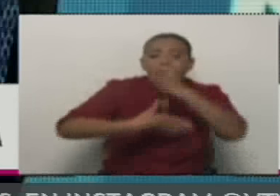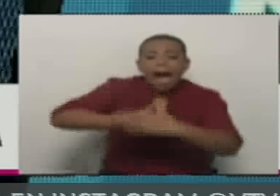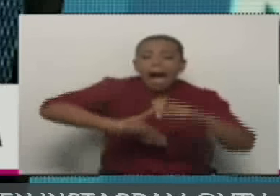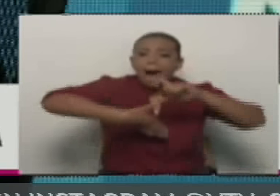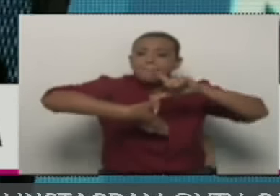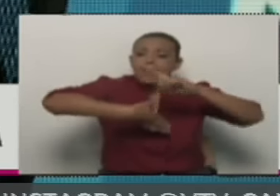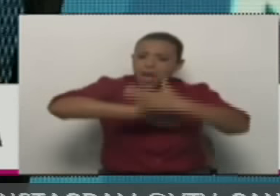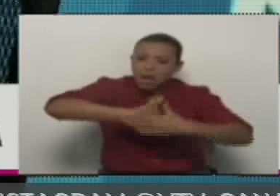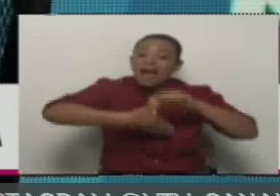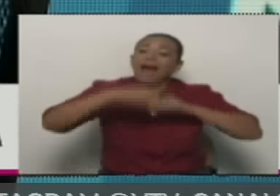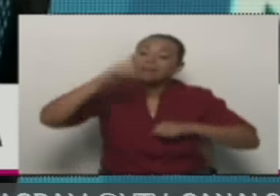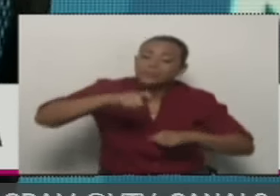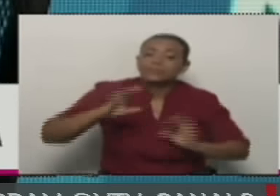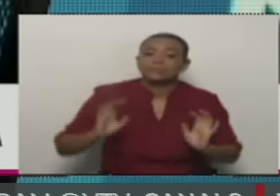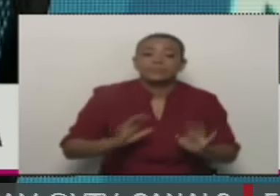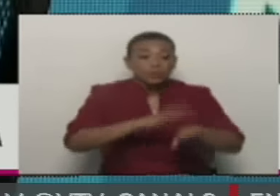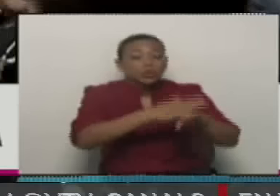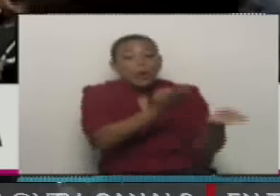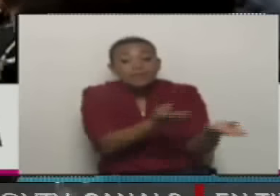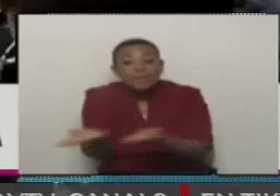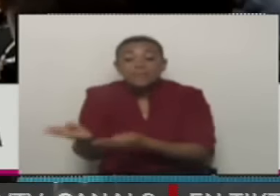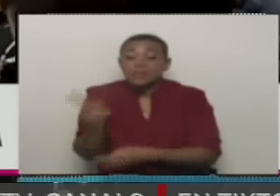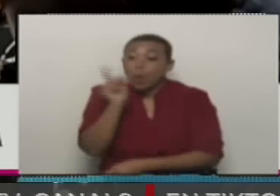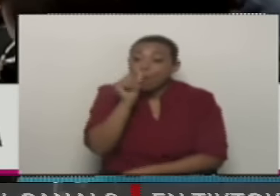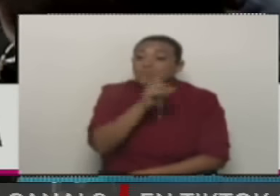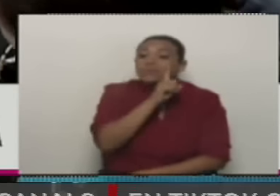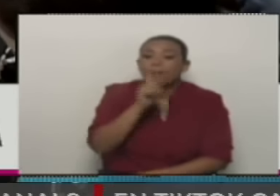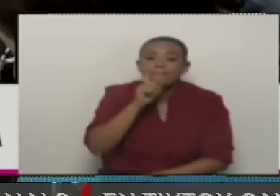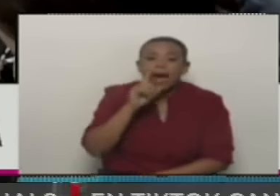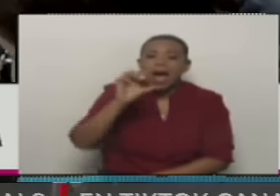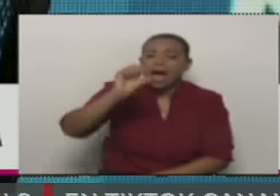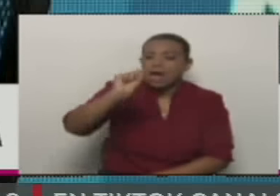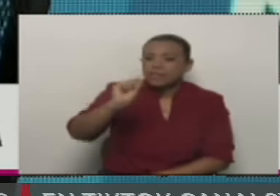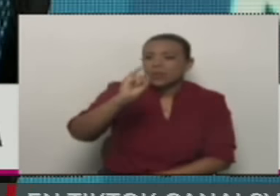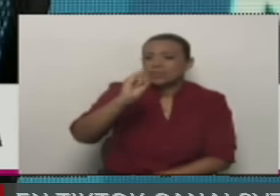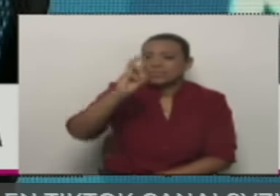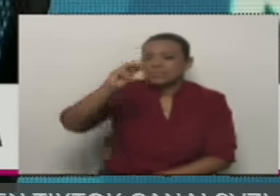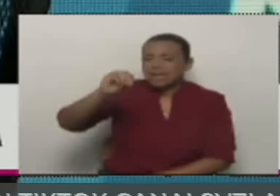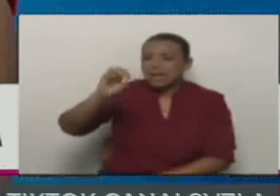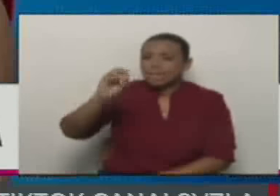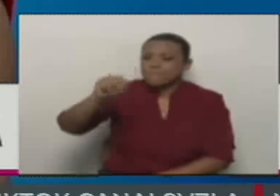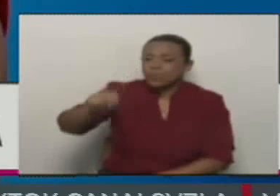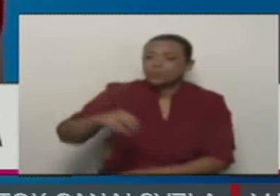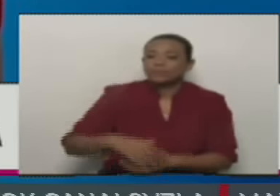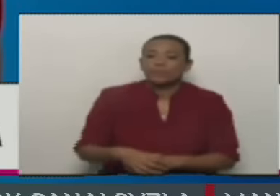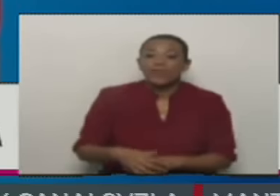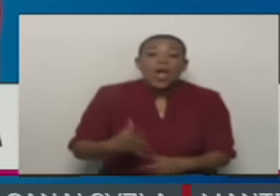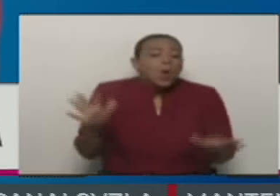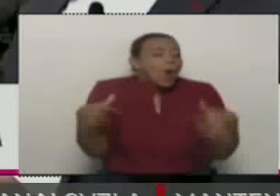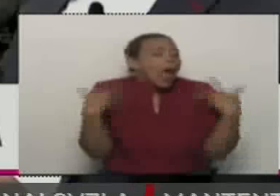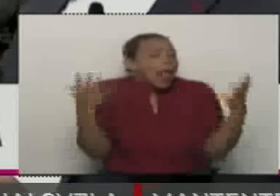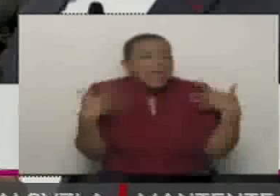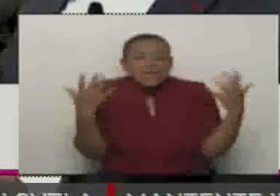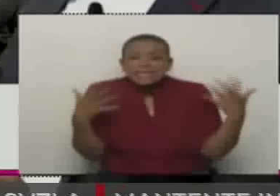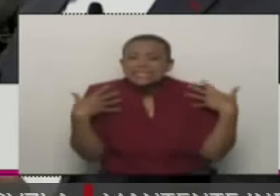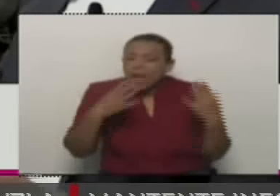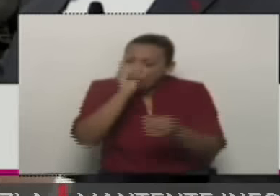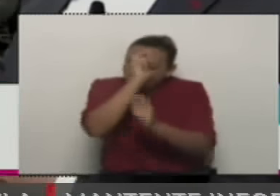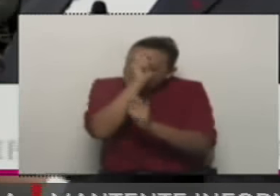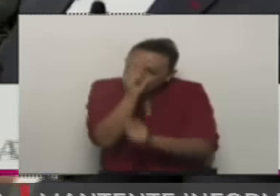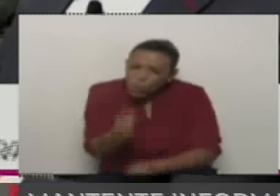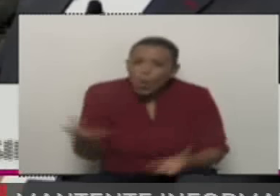¿Qué me dice? Simón, bienvenida. Hola, presidente. Una alegría, un honor